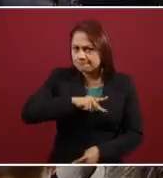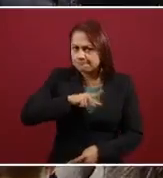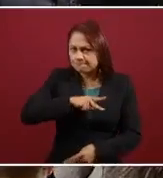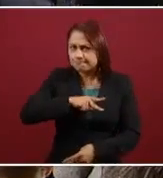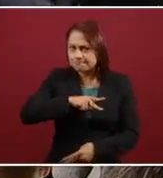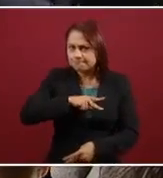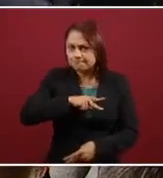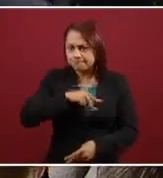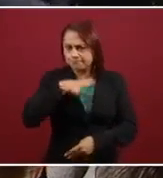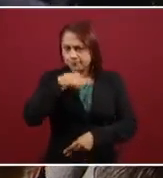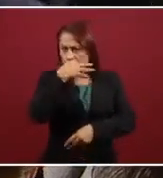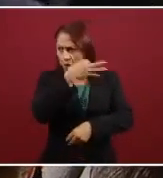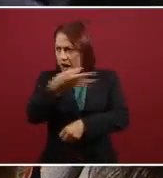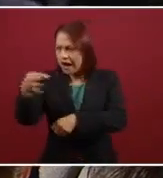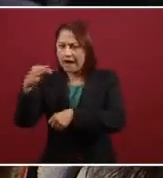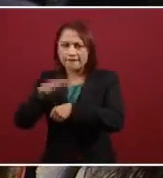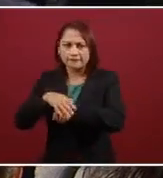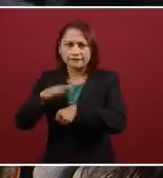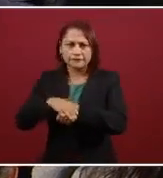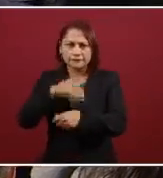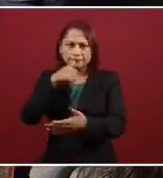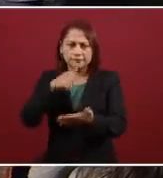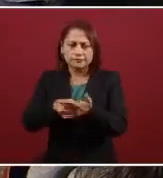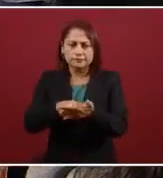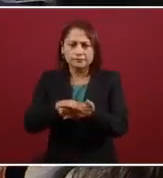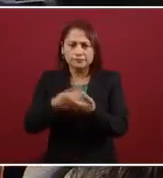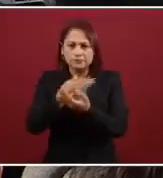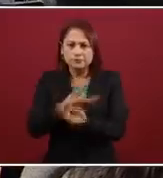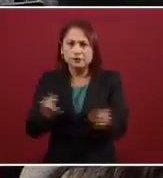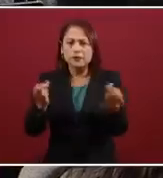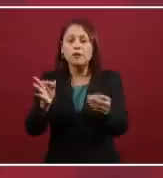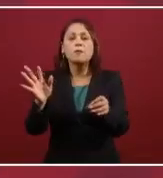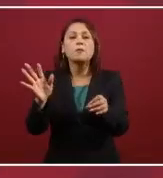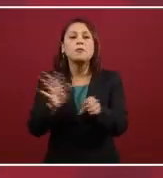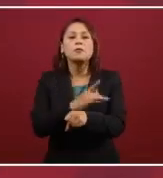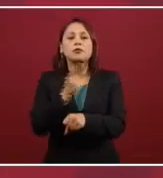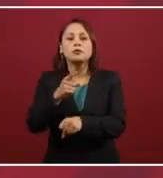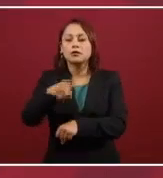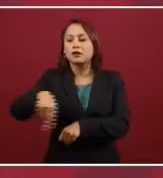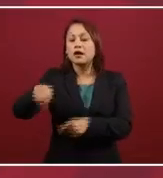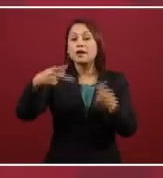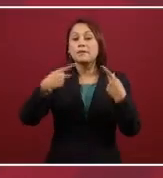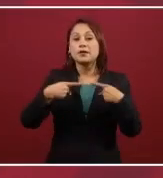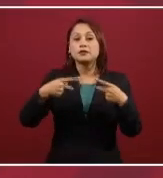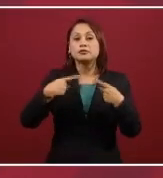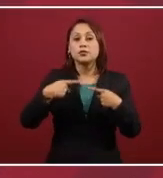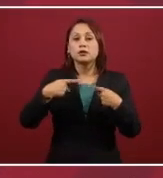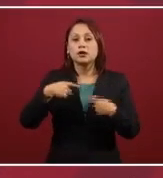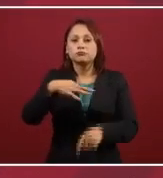gente votó por nosotros o decidió a favor de nosotros para